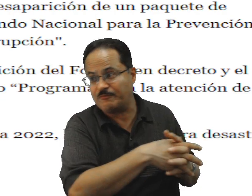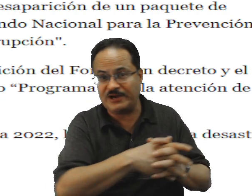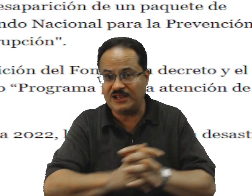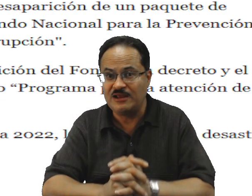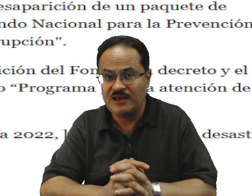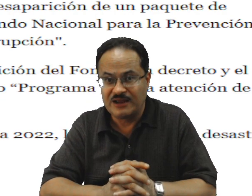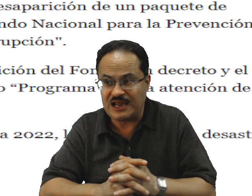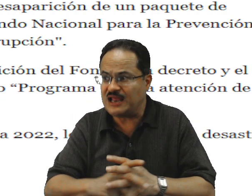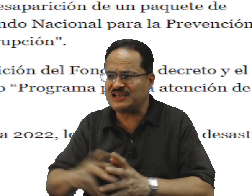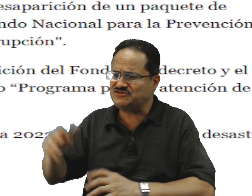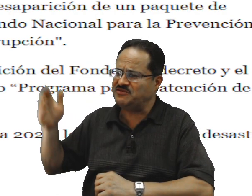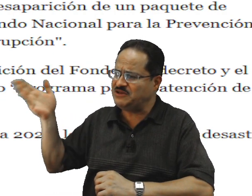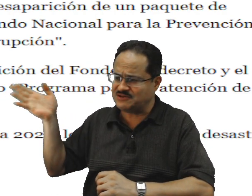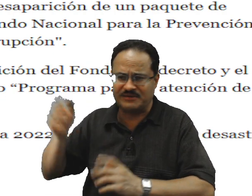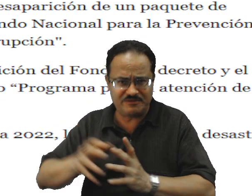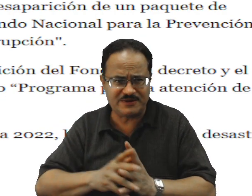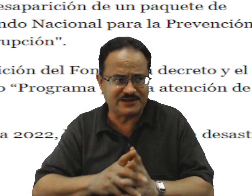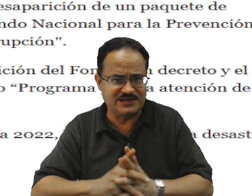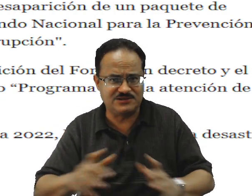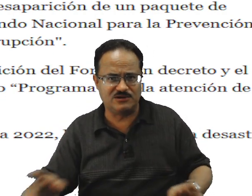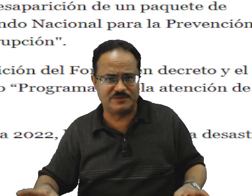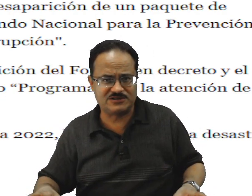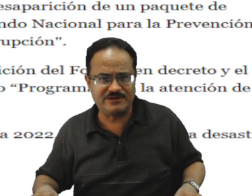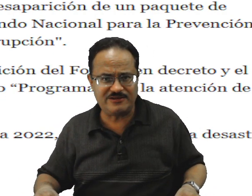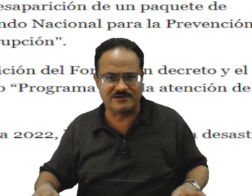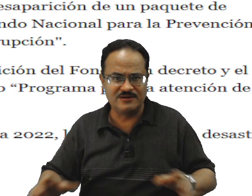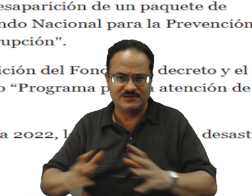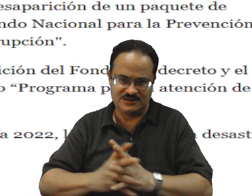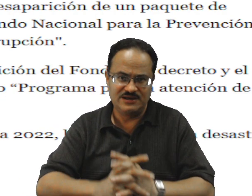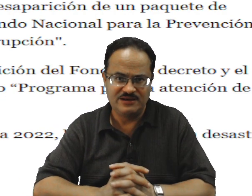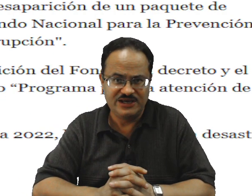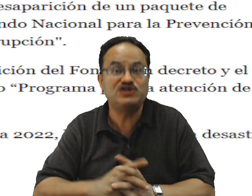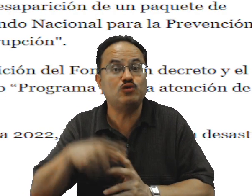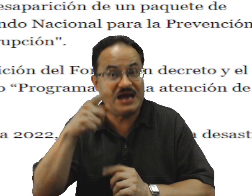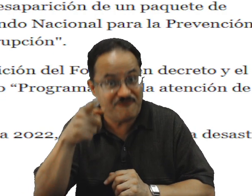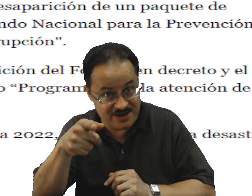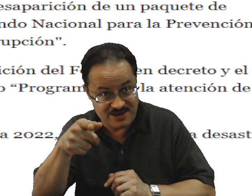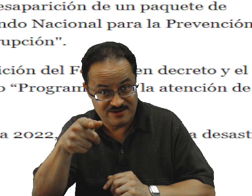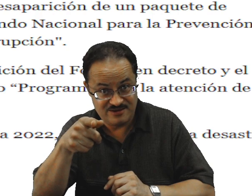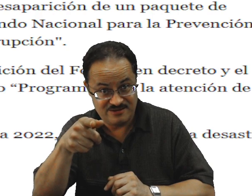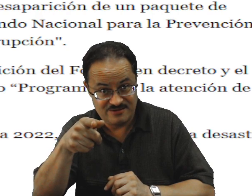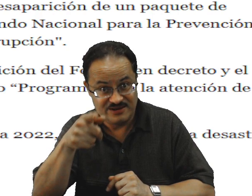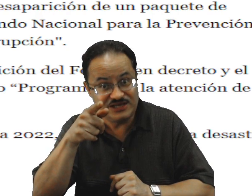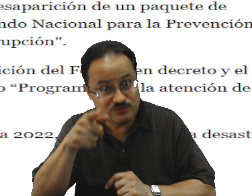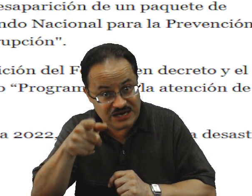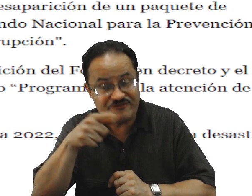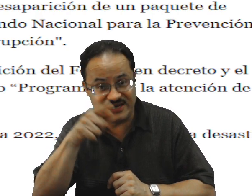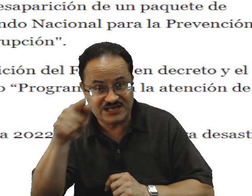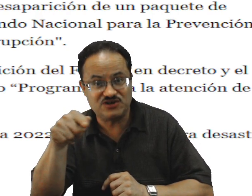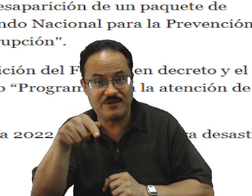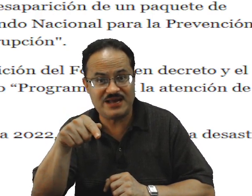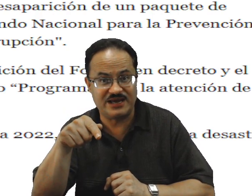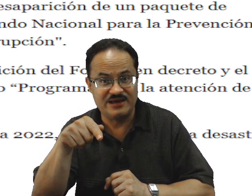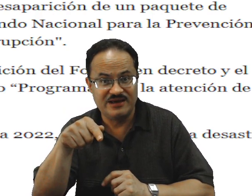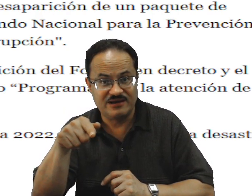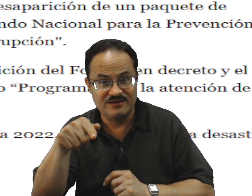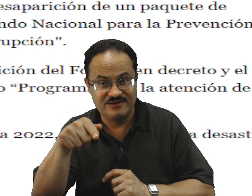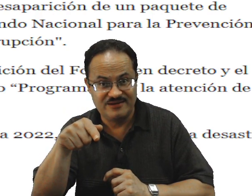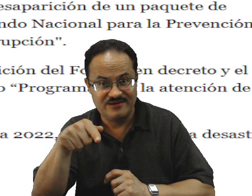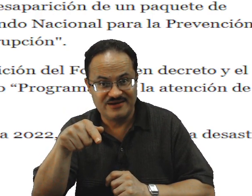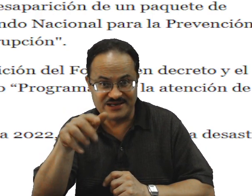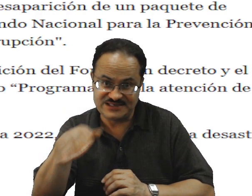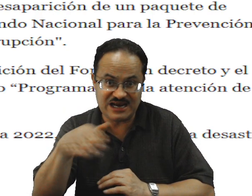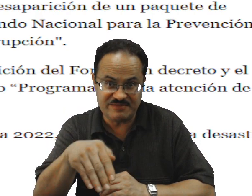del Pri que en la que en su momento también perteneció López Obrador y su jefe y su jefe Ignacio Valle